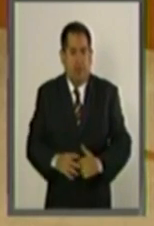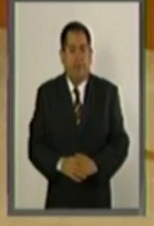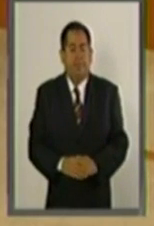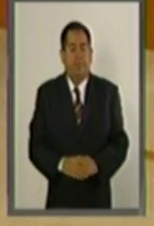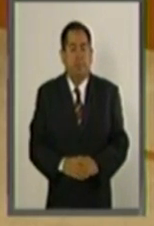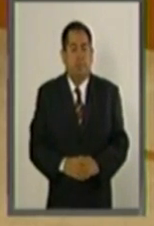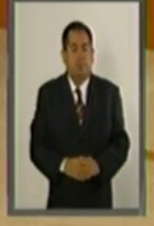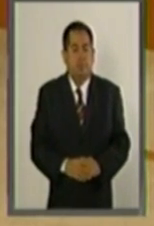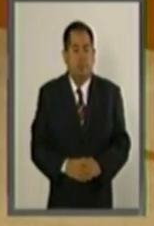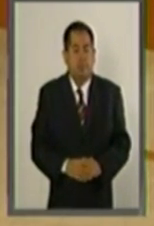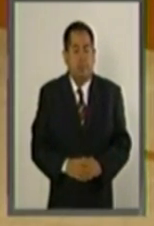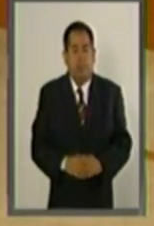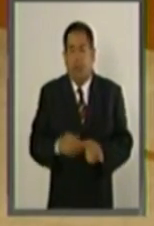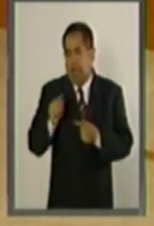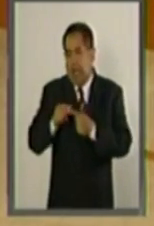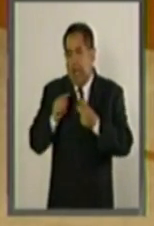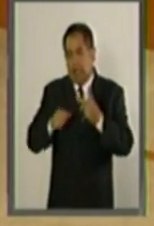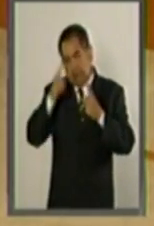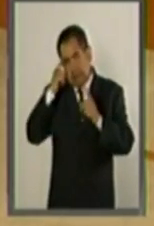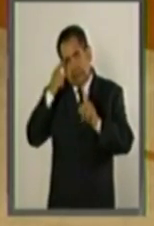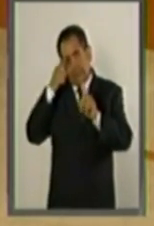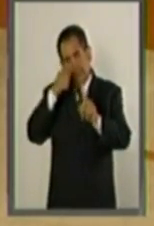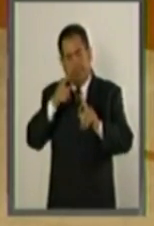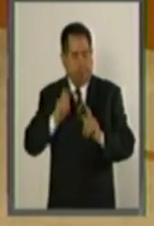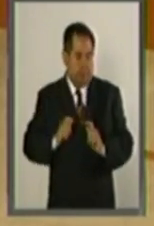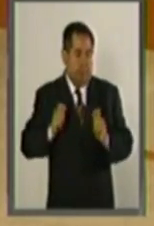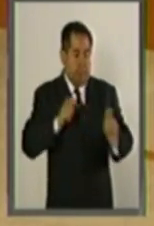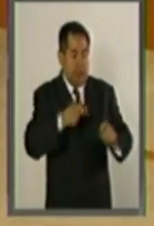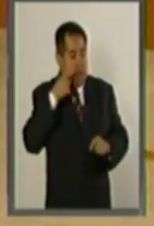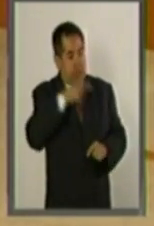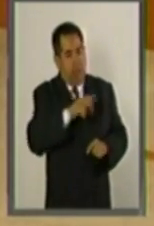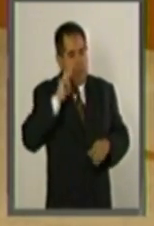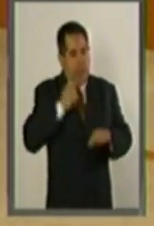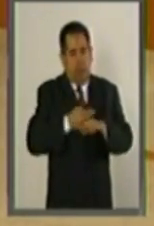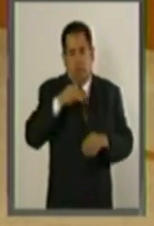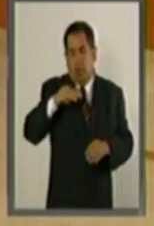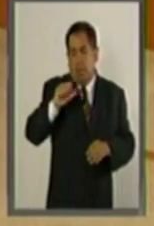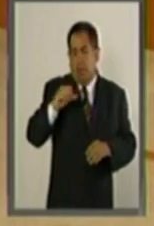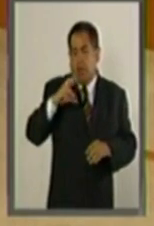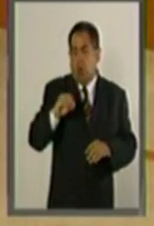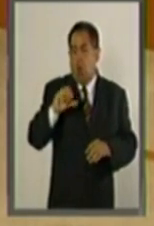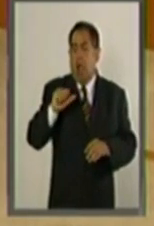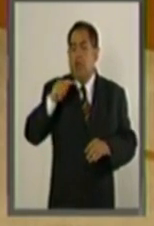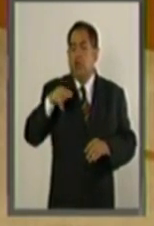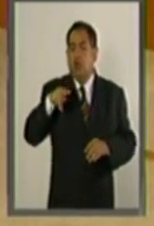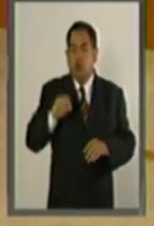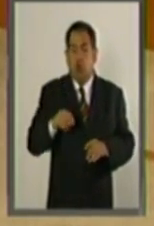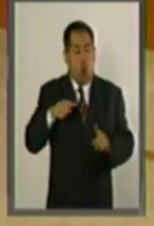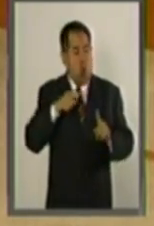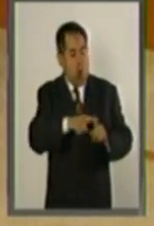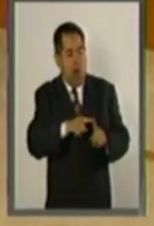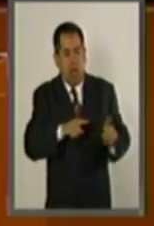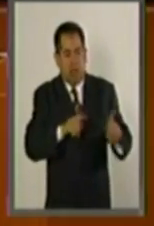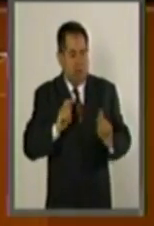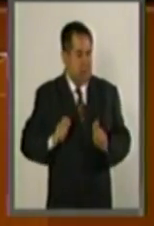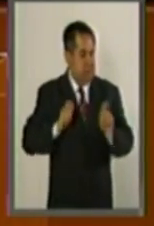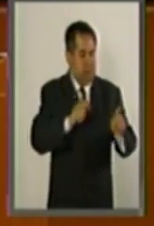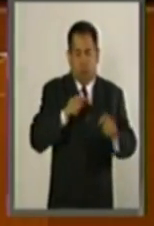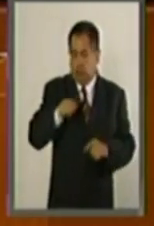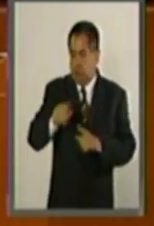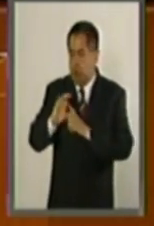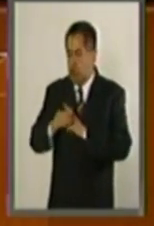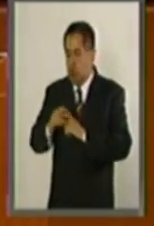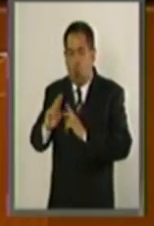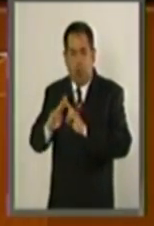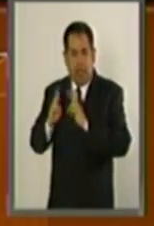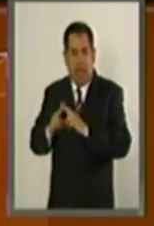Estos son solo algunos de los desafíos que deberá afrontar Marco Antonio García Blanco, a quien en estas Comisiones Unidas de